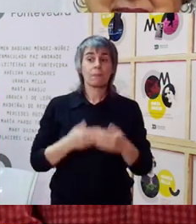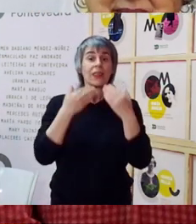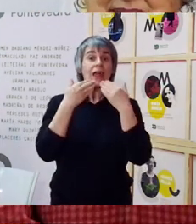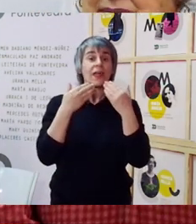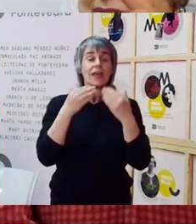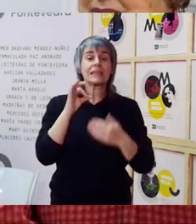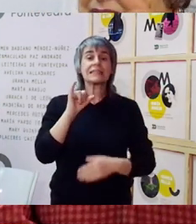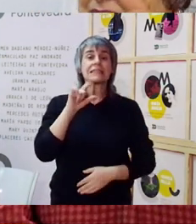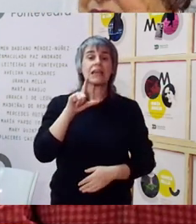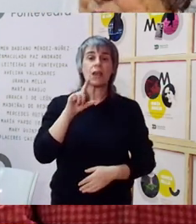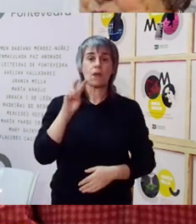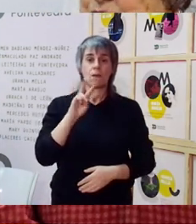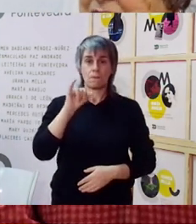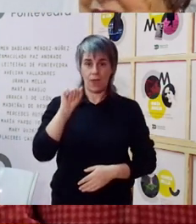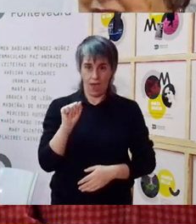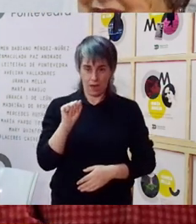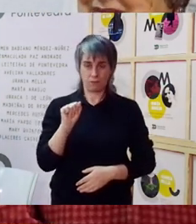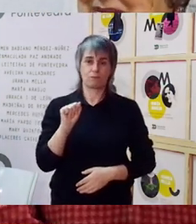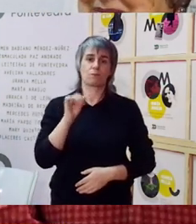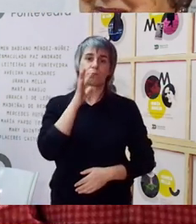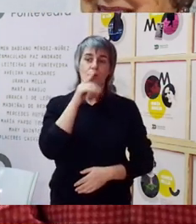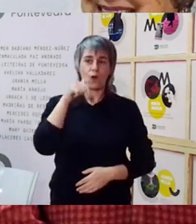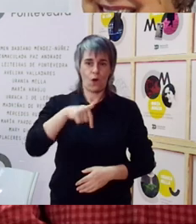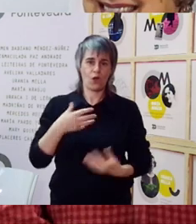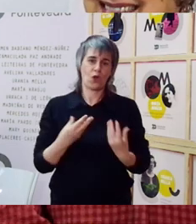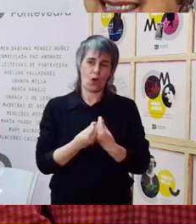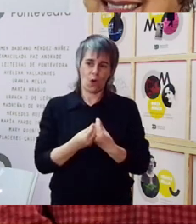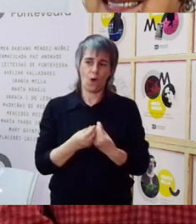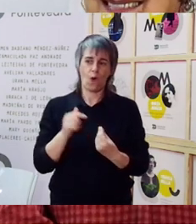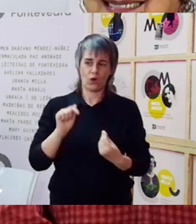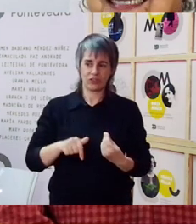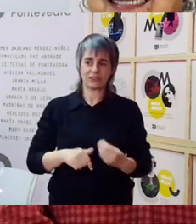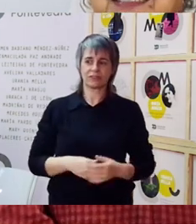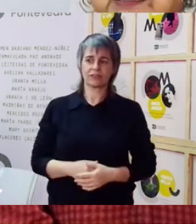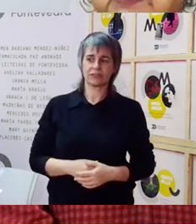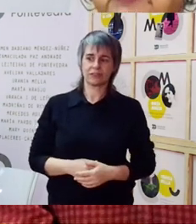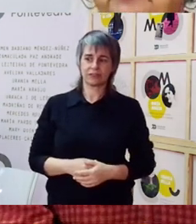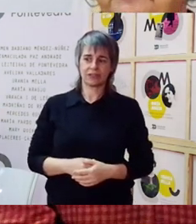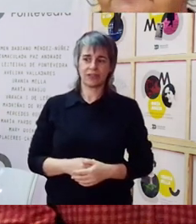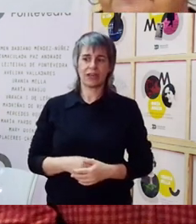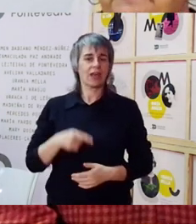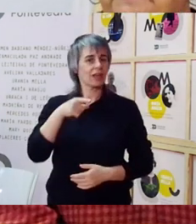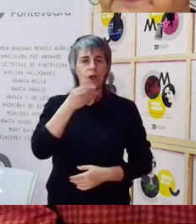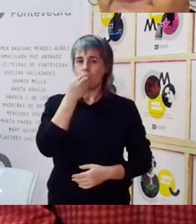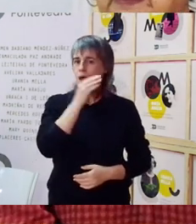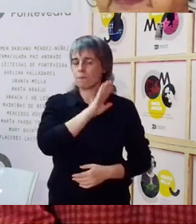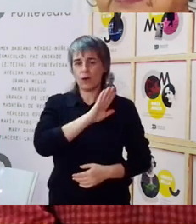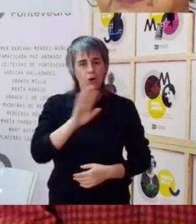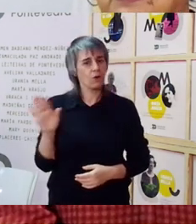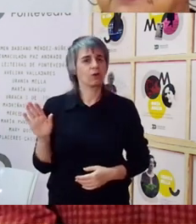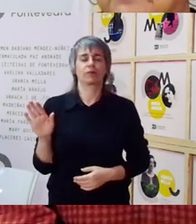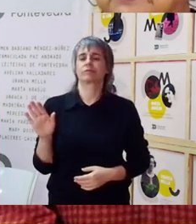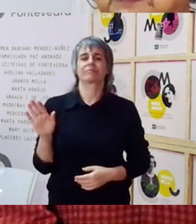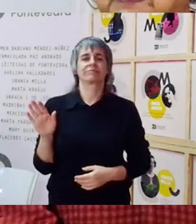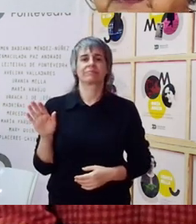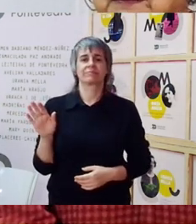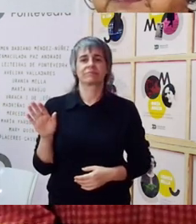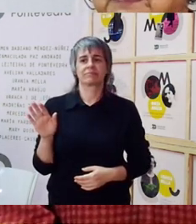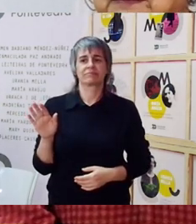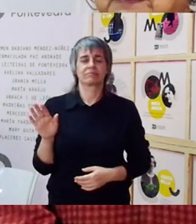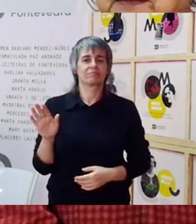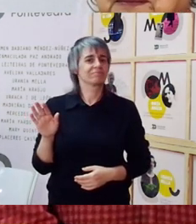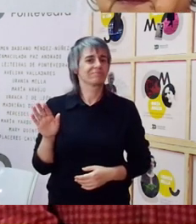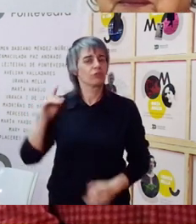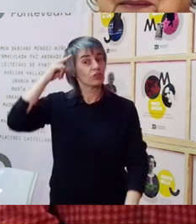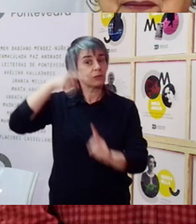Silvia Caldas, que hoxe nos acompaña aquí. Que mellor que ela, non hai nadie mellor que ela para